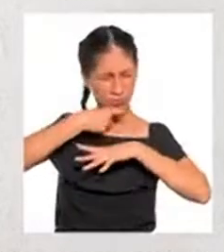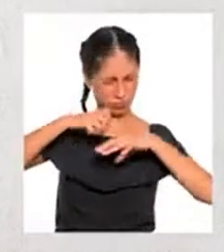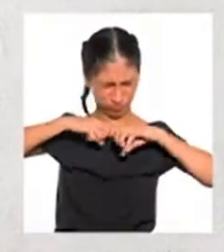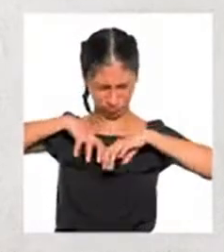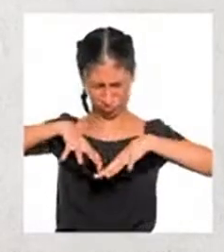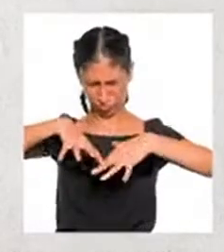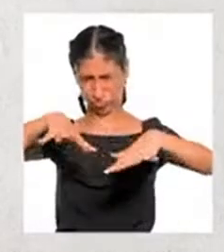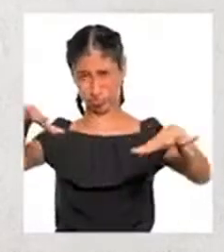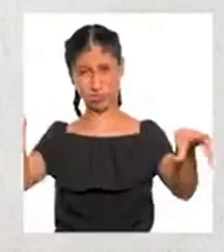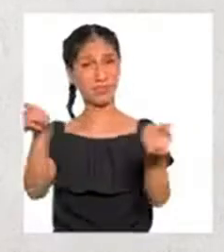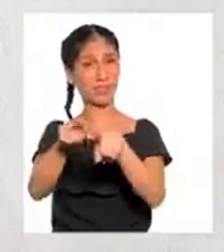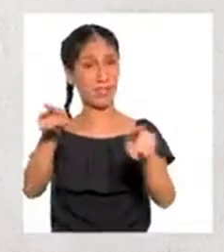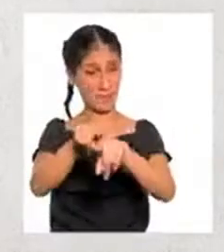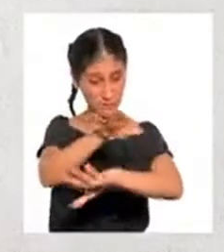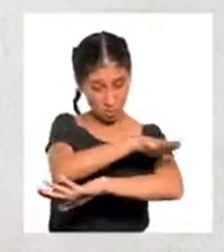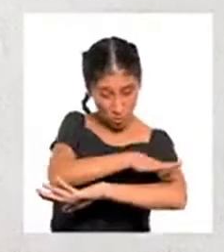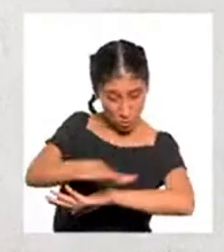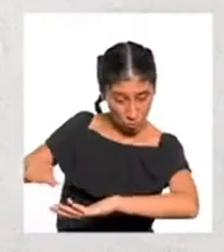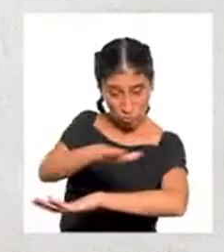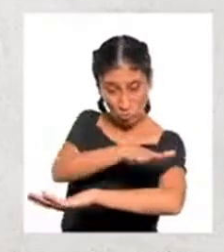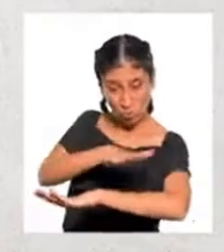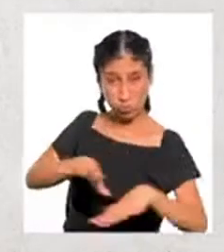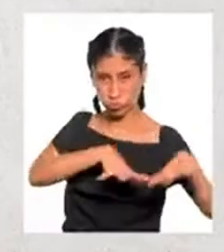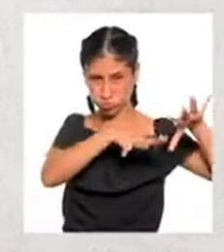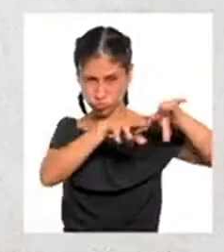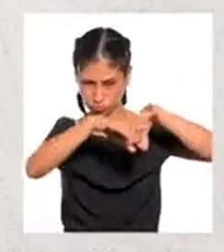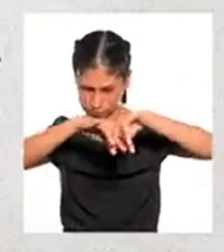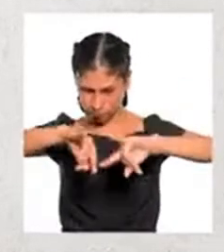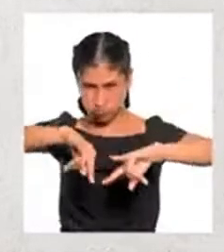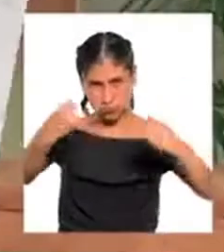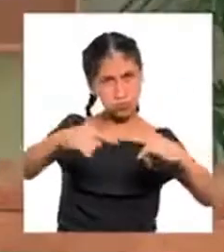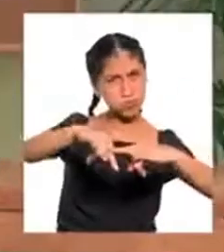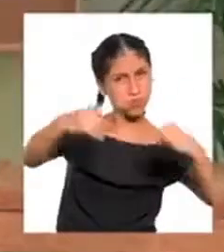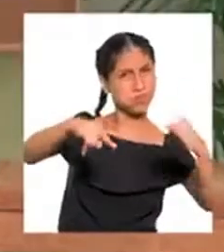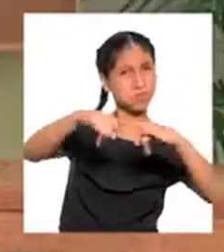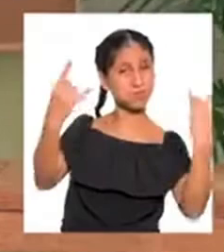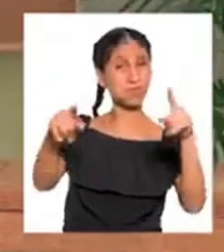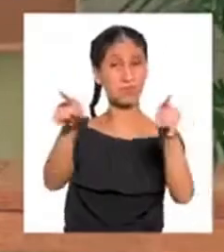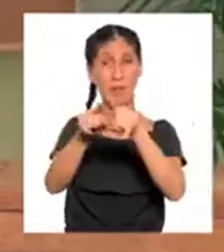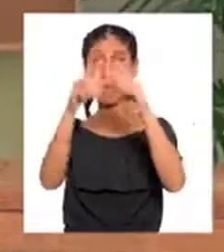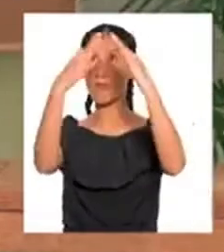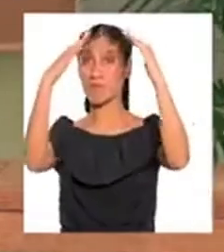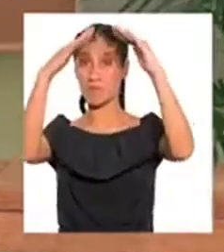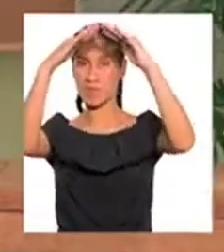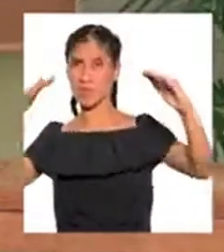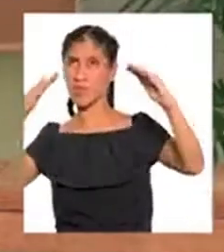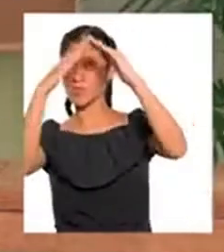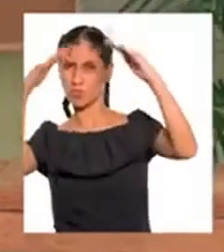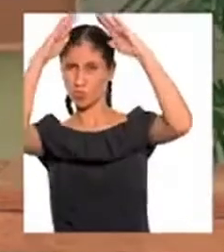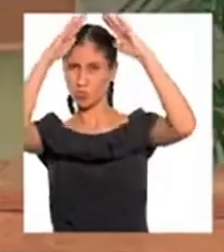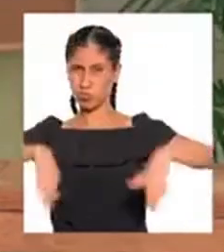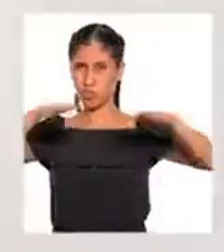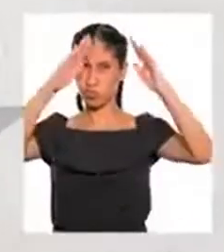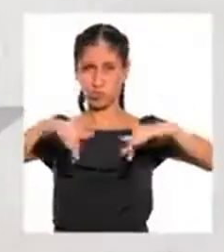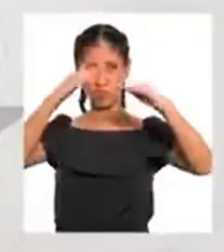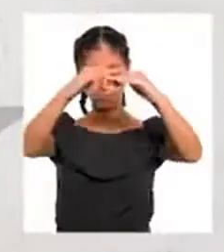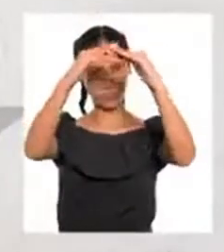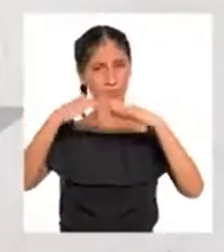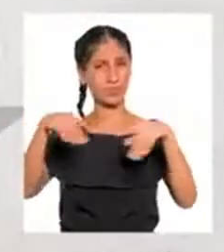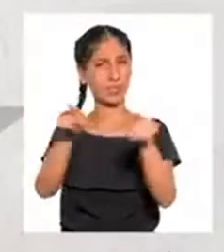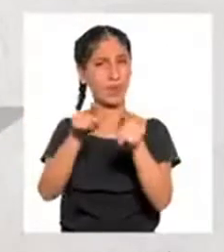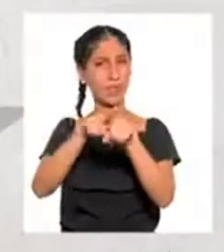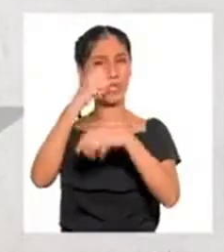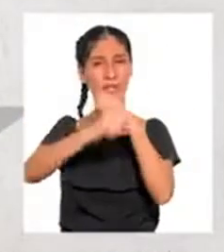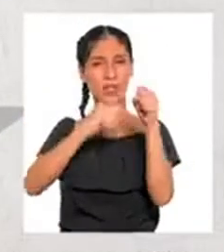mismo modo, carreteras y vías se destruyeron, al igual que muchas viviendas. Además, en 1985 en el Perú